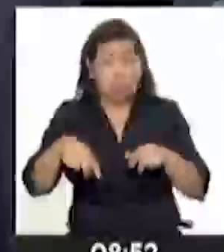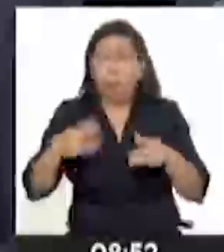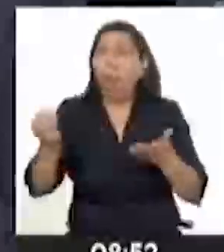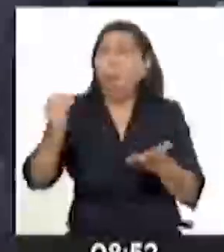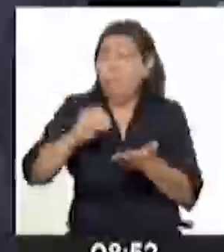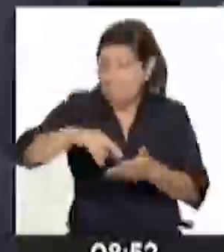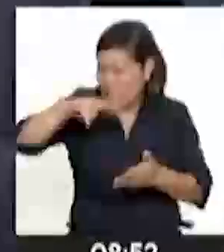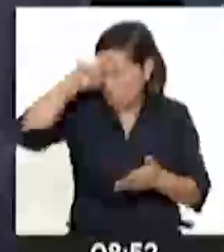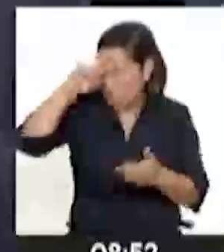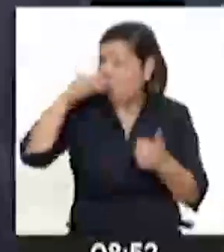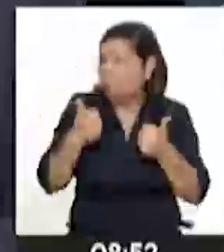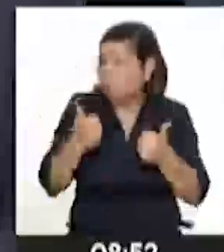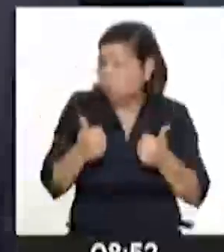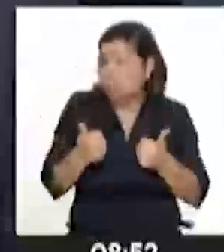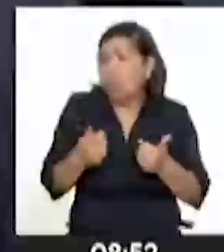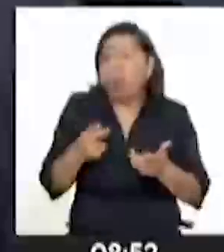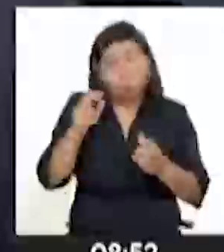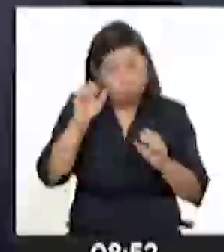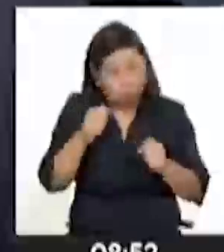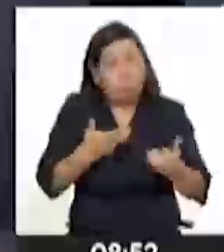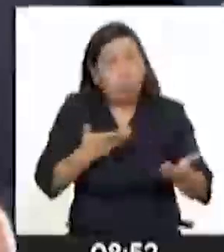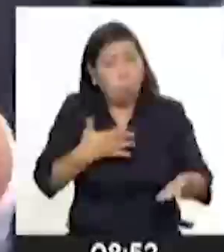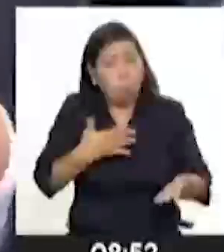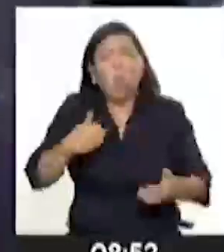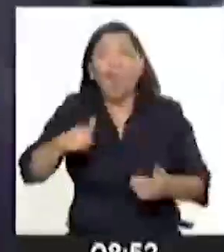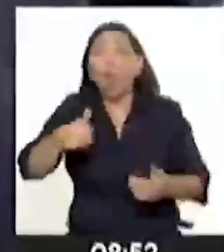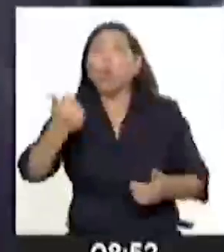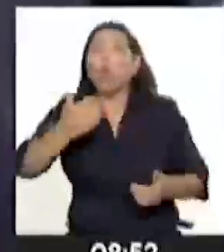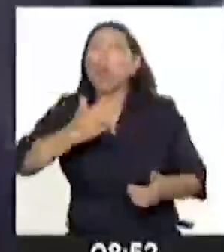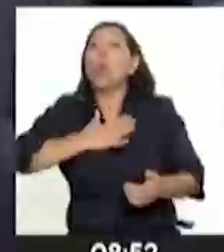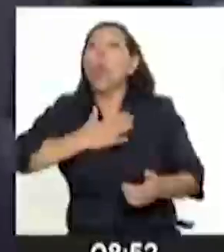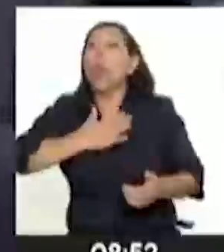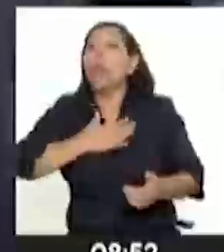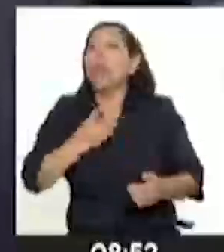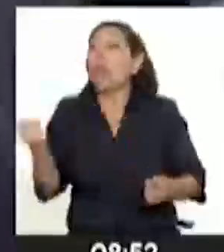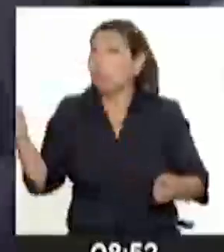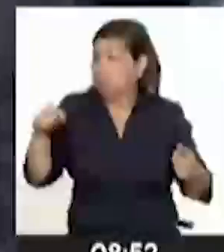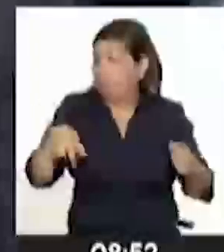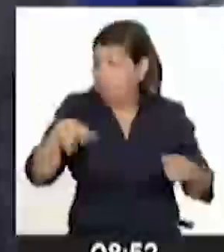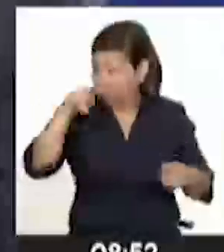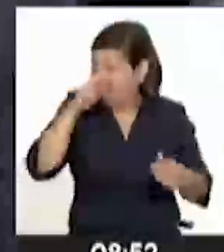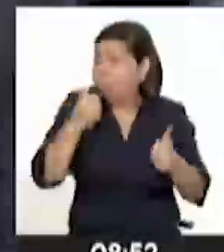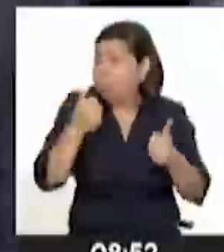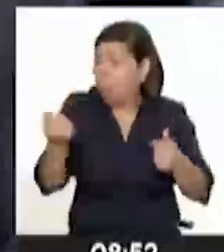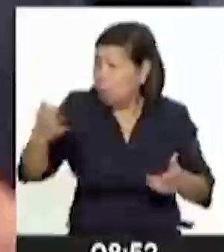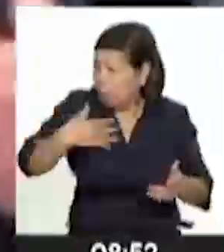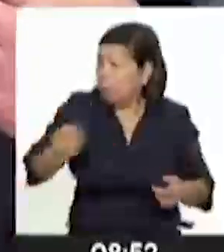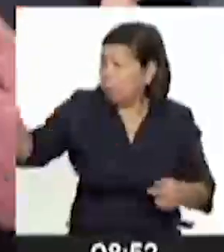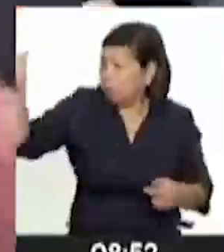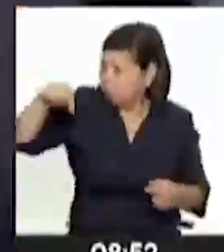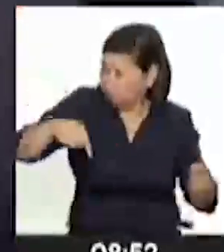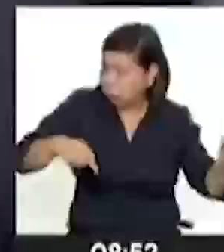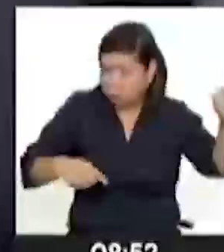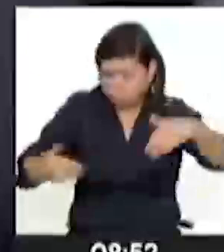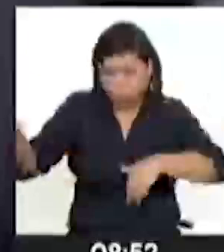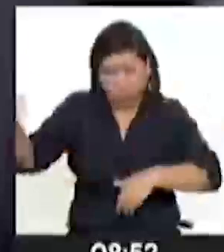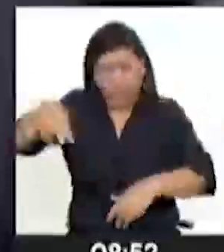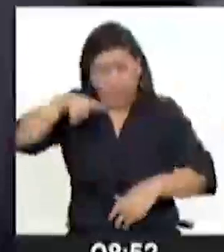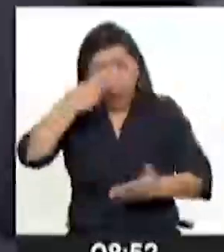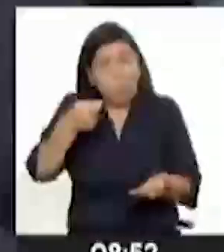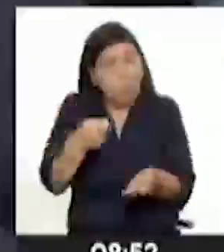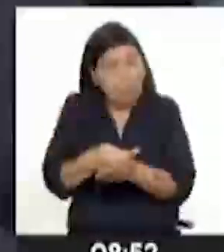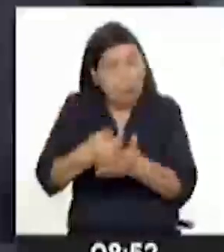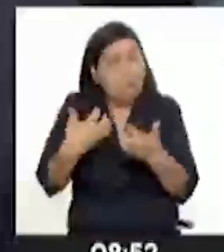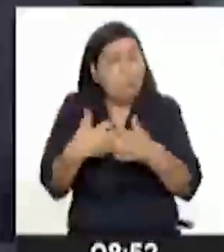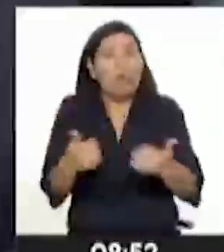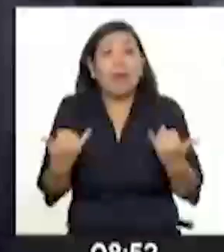vuelta, que es un lugar confiable para la inversión, decirles que quien apuesta por el Perú a largo plazo siempre gana, y por eso hemos querido estar aquí, en